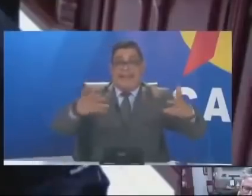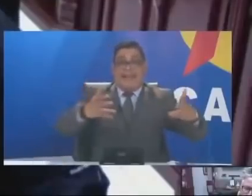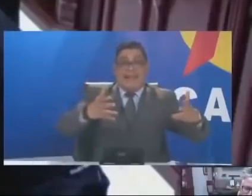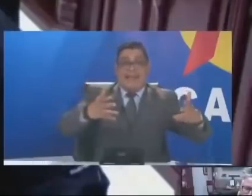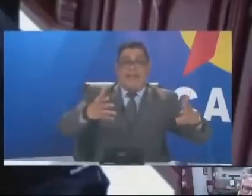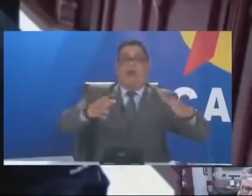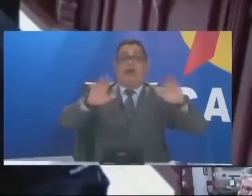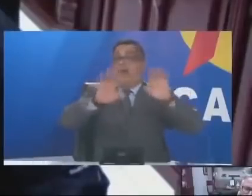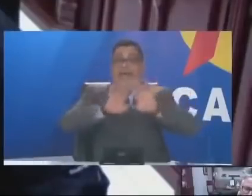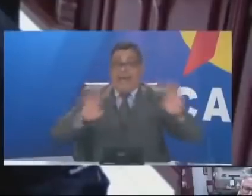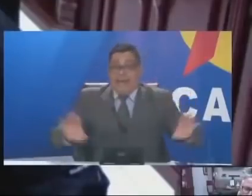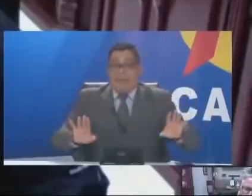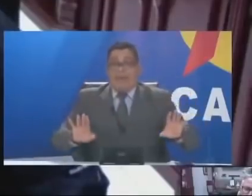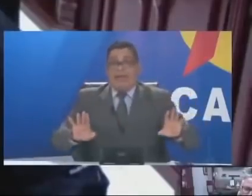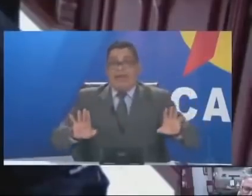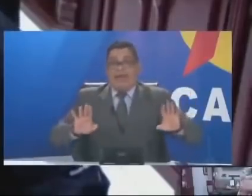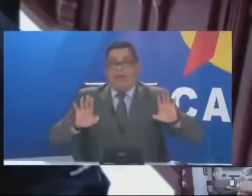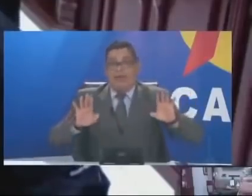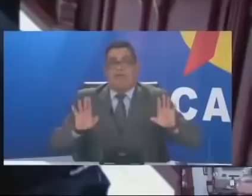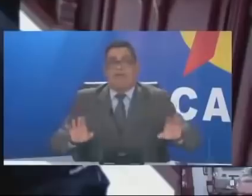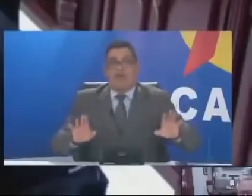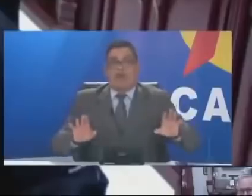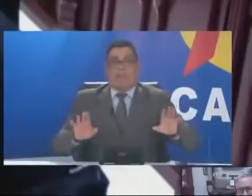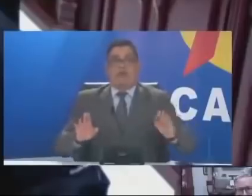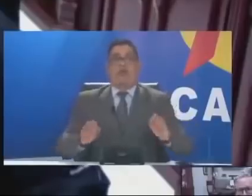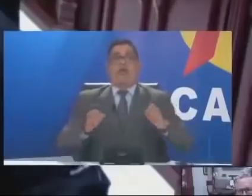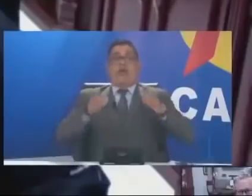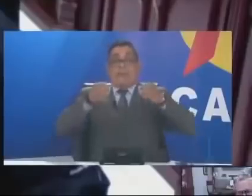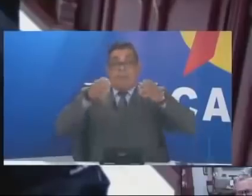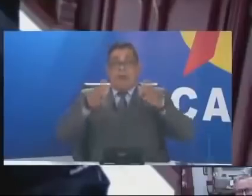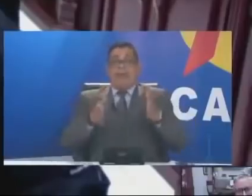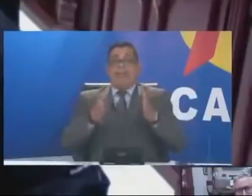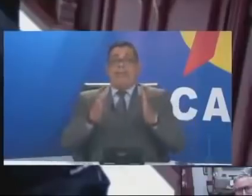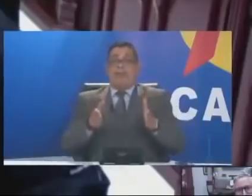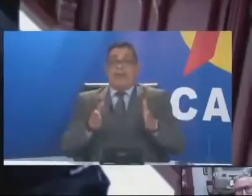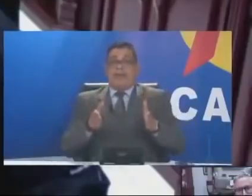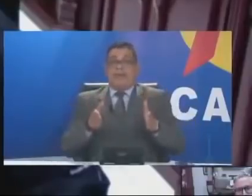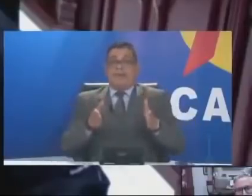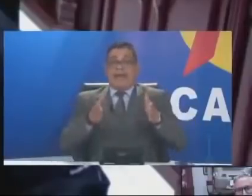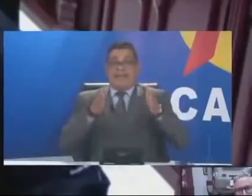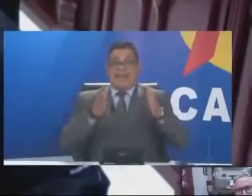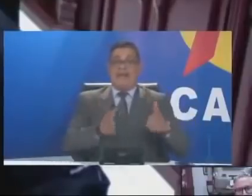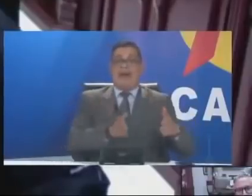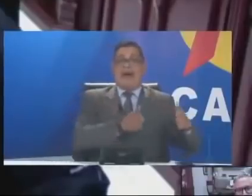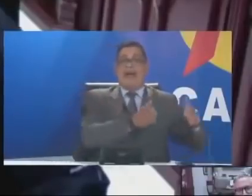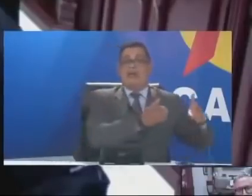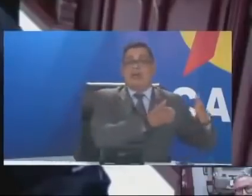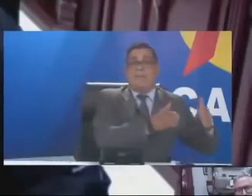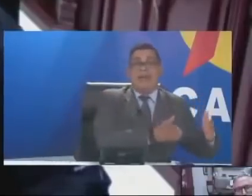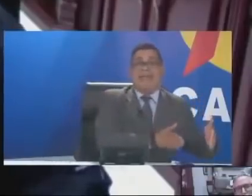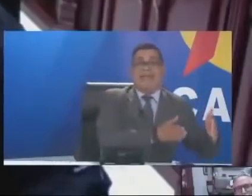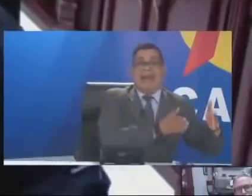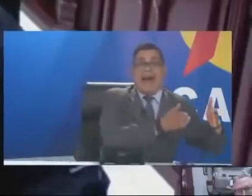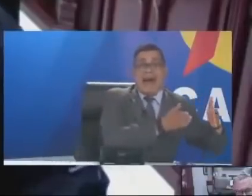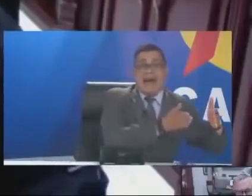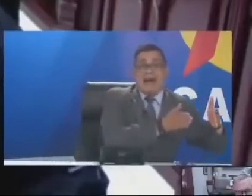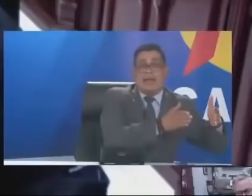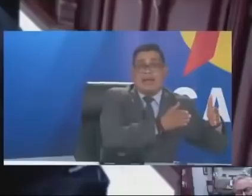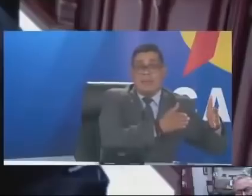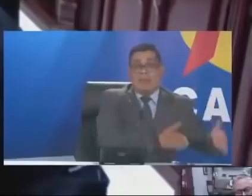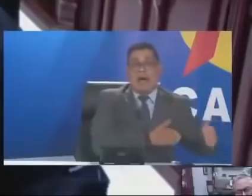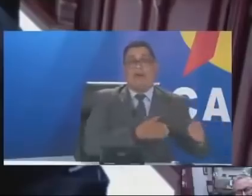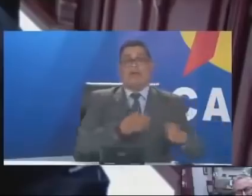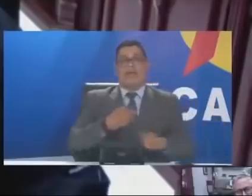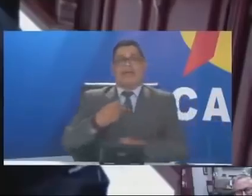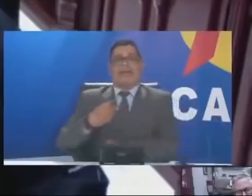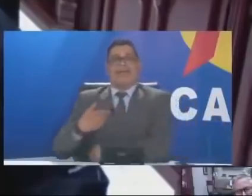para que se sigan agrediendo en la política eso no funciona pastor pero es importante hacerle ver a esos aspirantes a